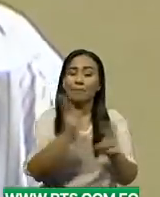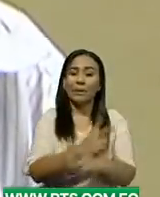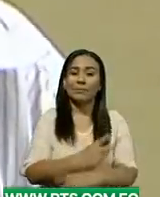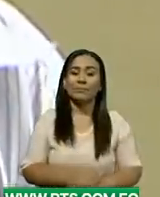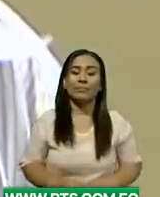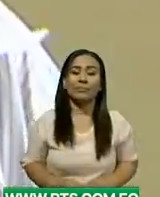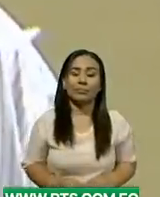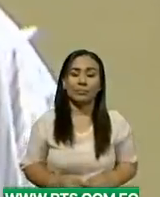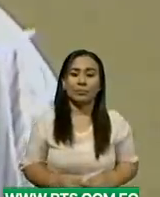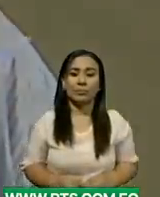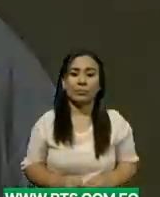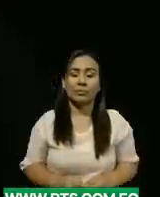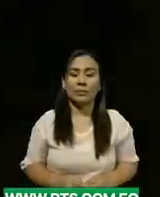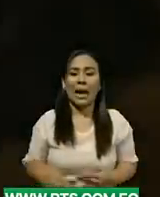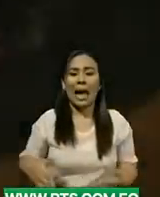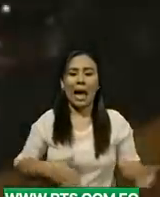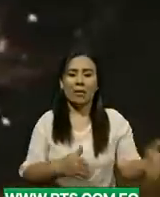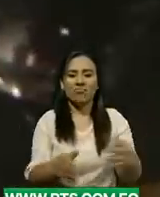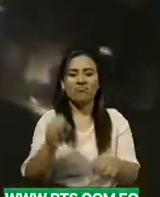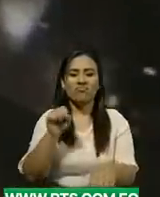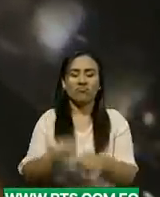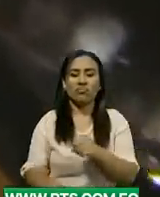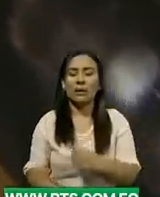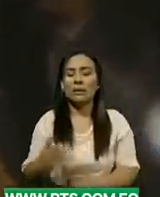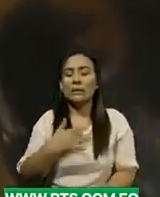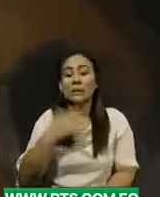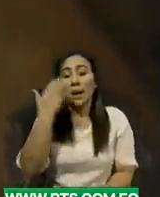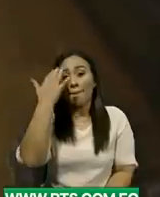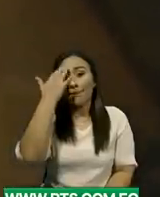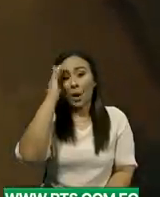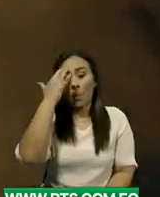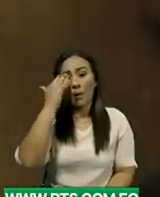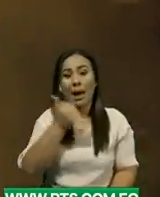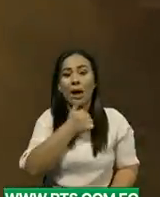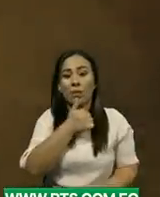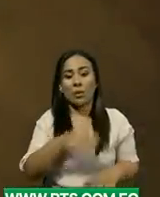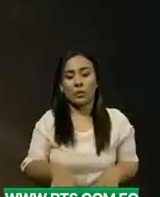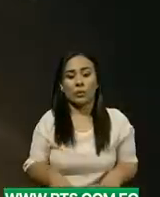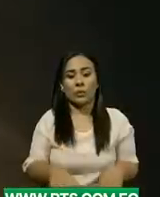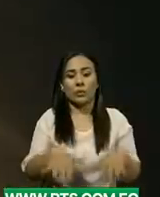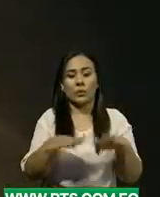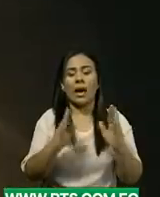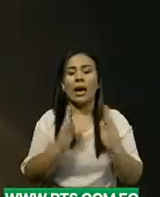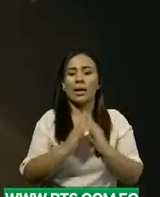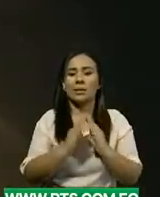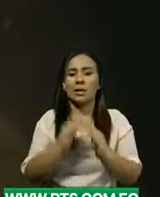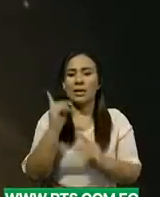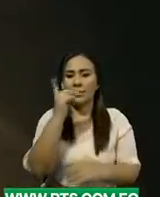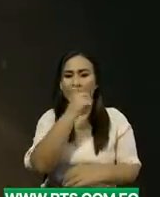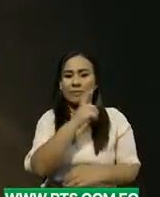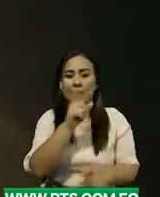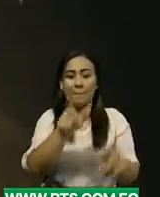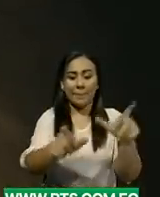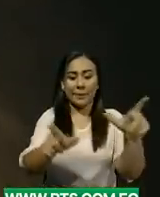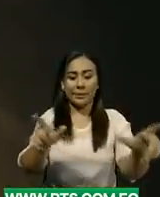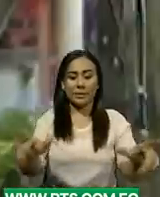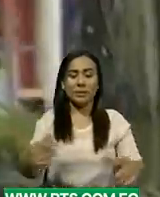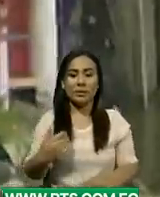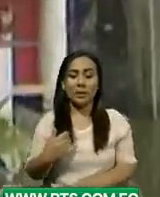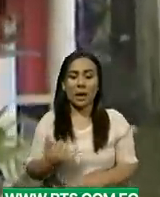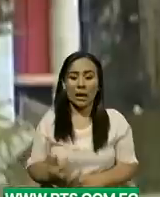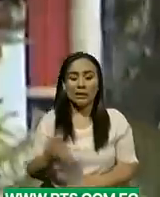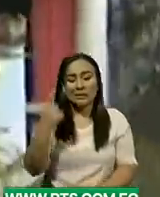Es que están mal los caminos. Dicen sentir mucha preocupación con el agua dentro de sus casas. Las posesiones de los moradores se ven